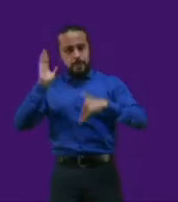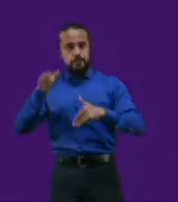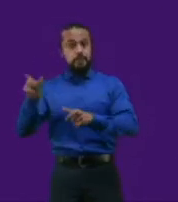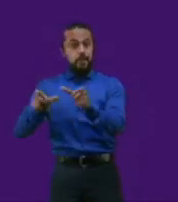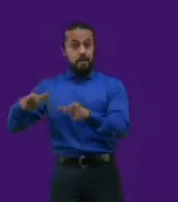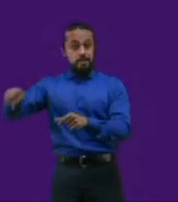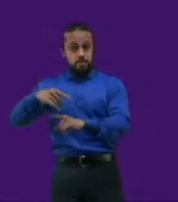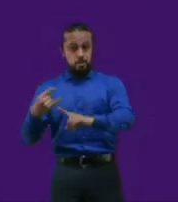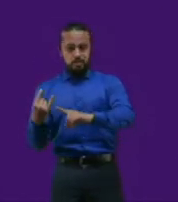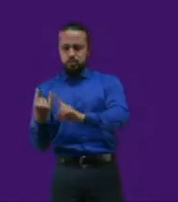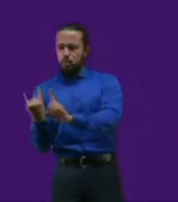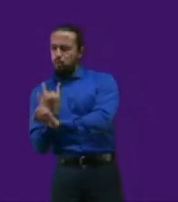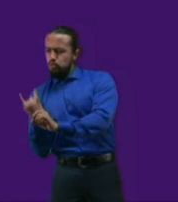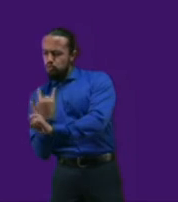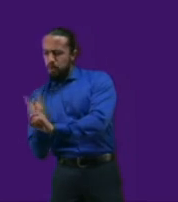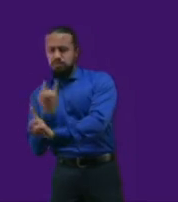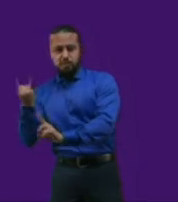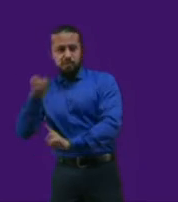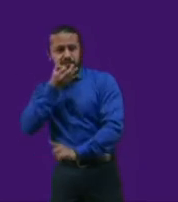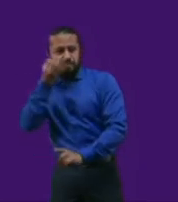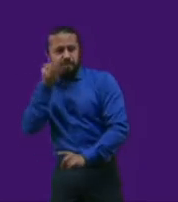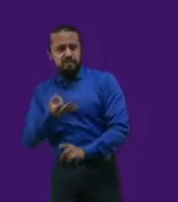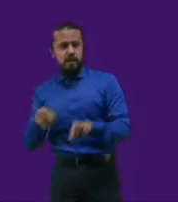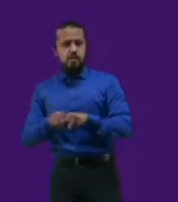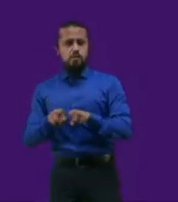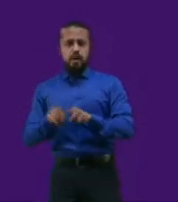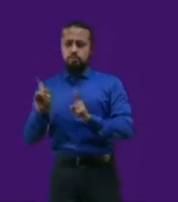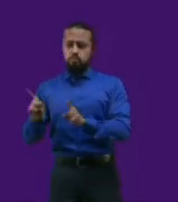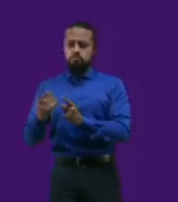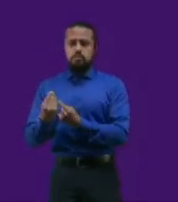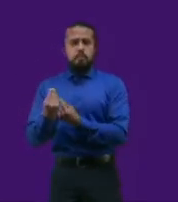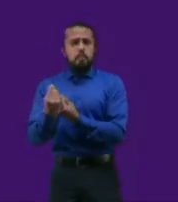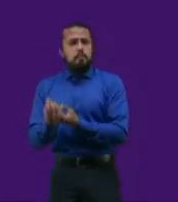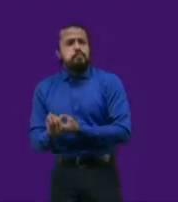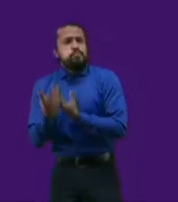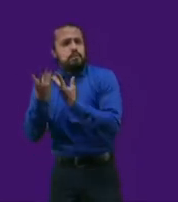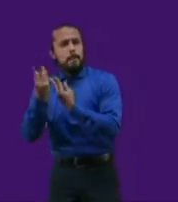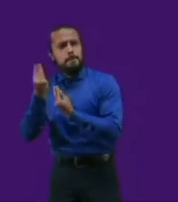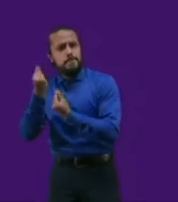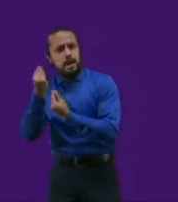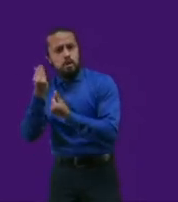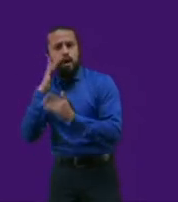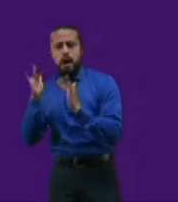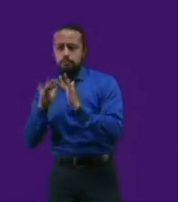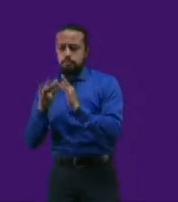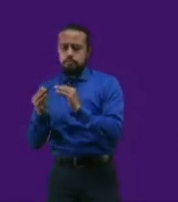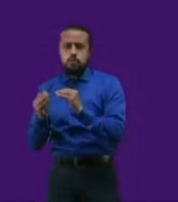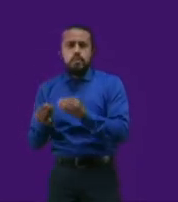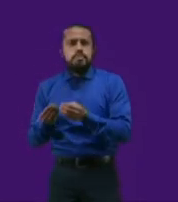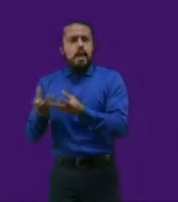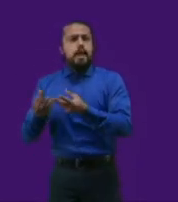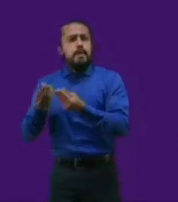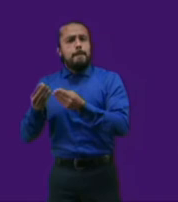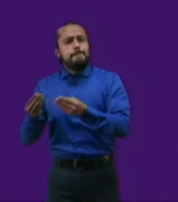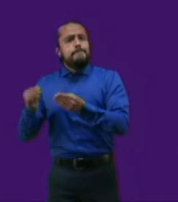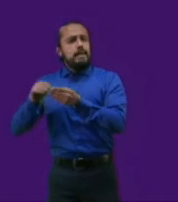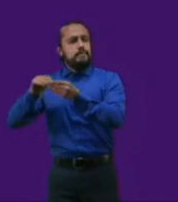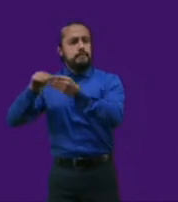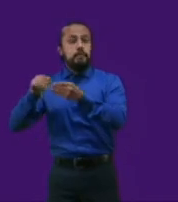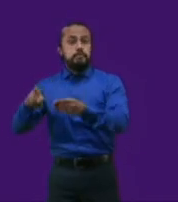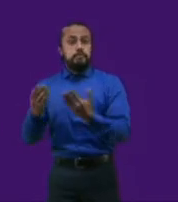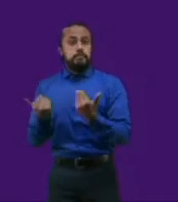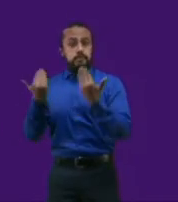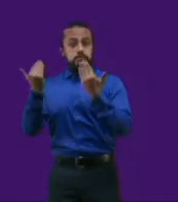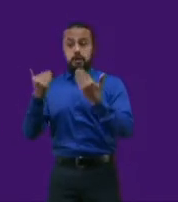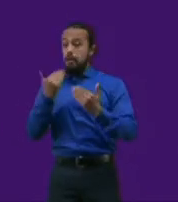usuarios de verdad les agregue valor, les sumes, por un lado. Y eso tiene que funcionar y sin eso no hay